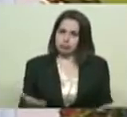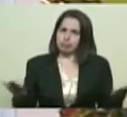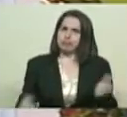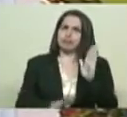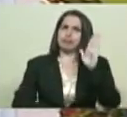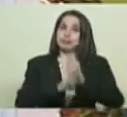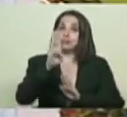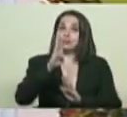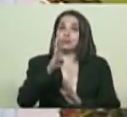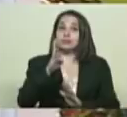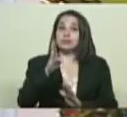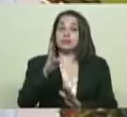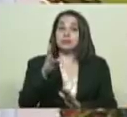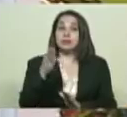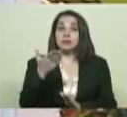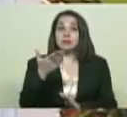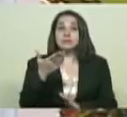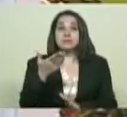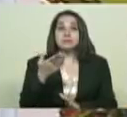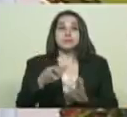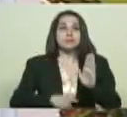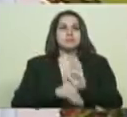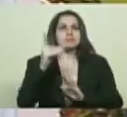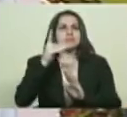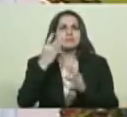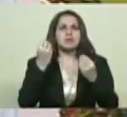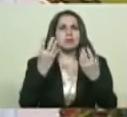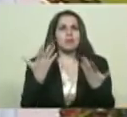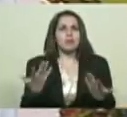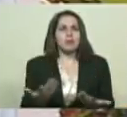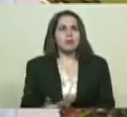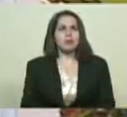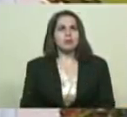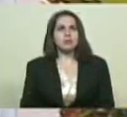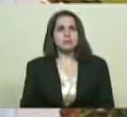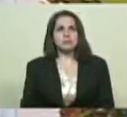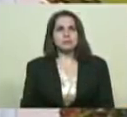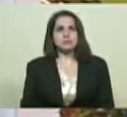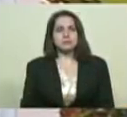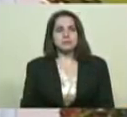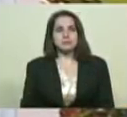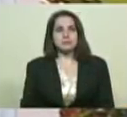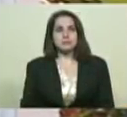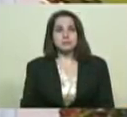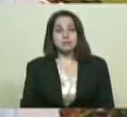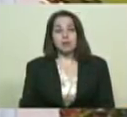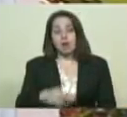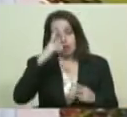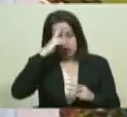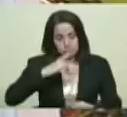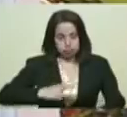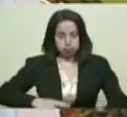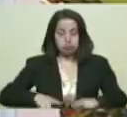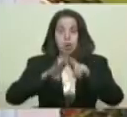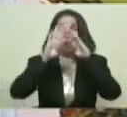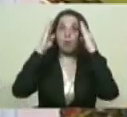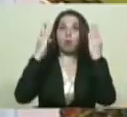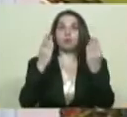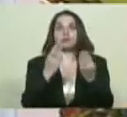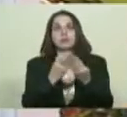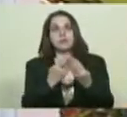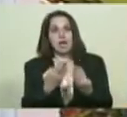de buena parte de ellos de raíz afrodescendiente, ¿verdad, Elías? Para ser reconocidos mundialmente por la